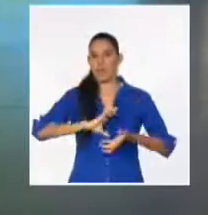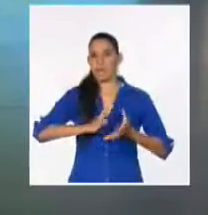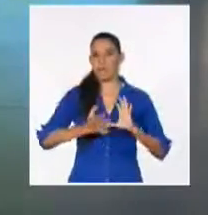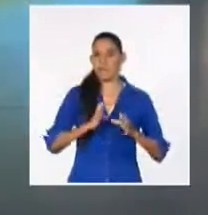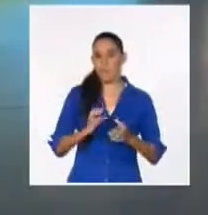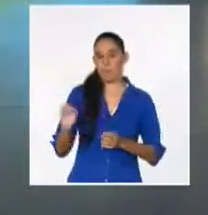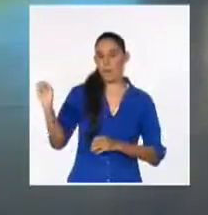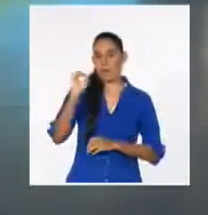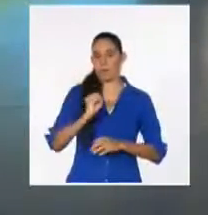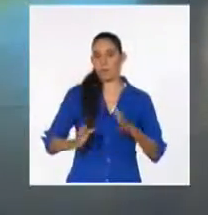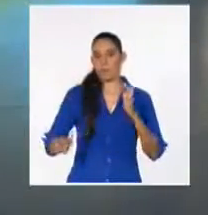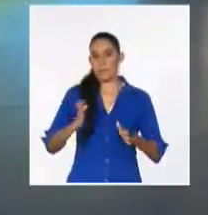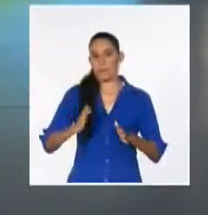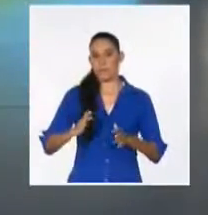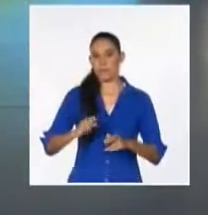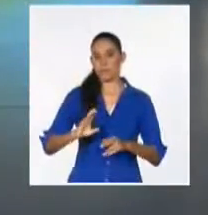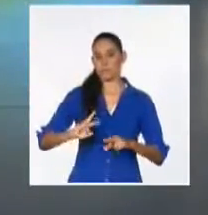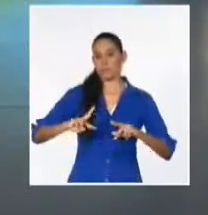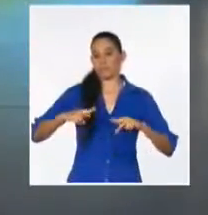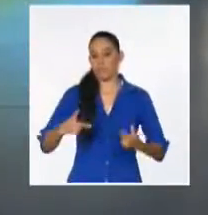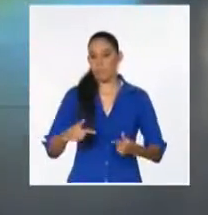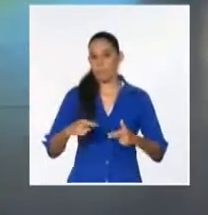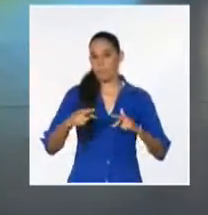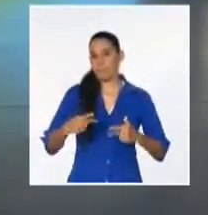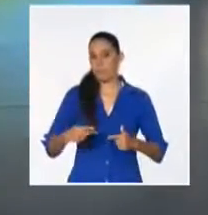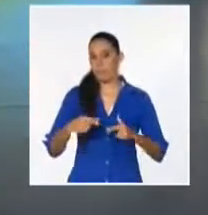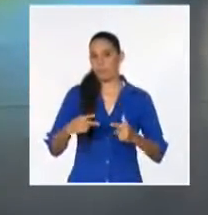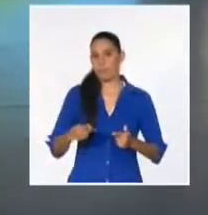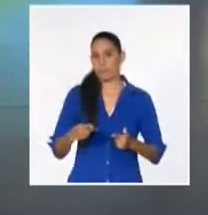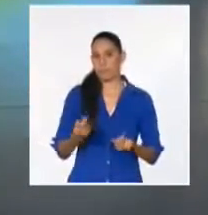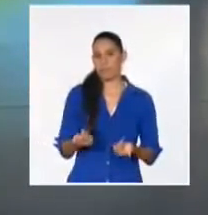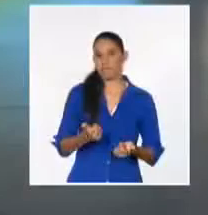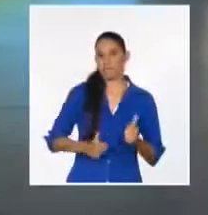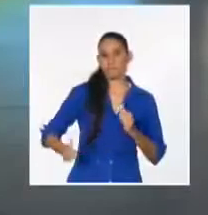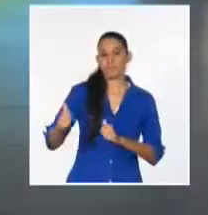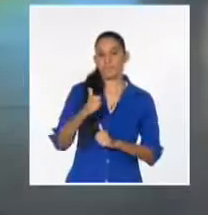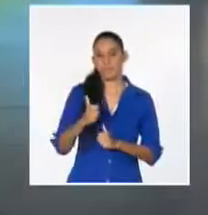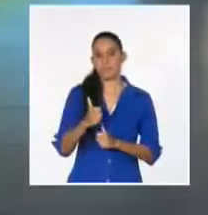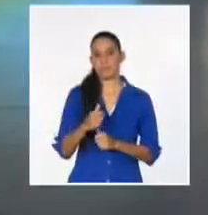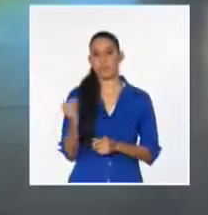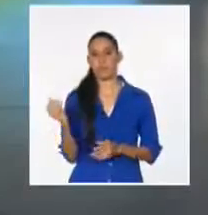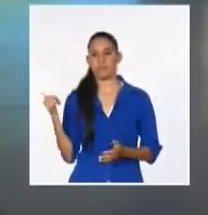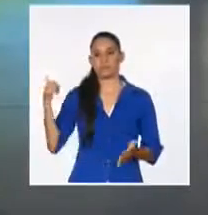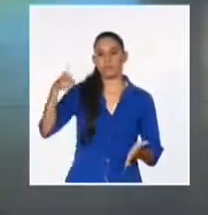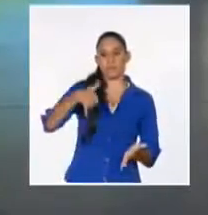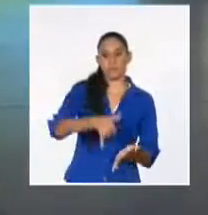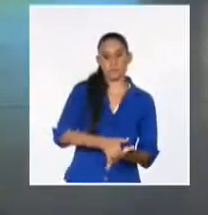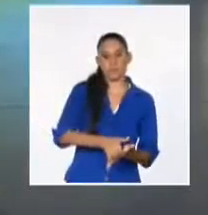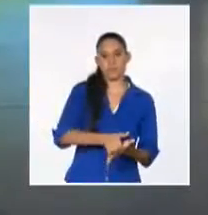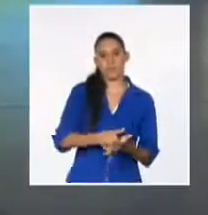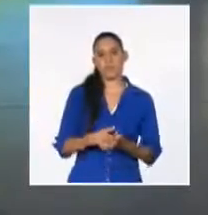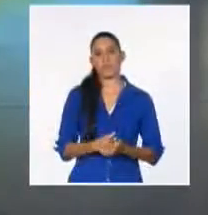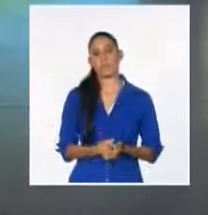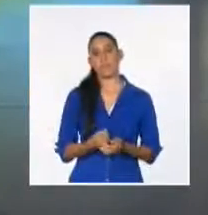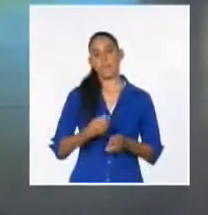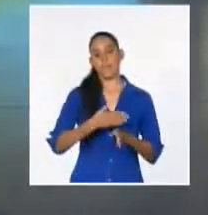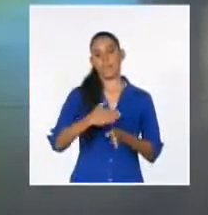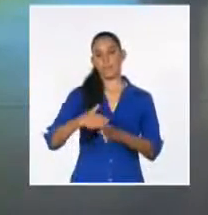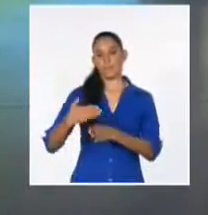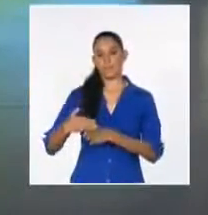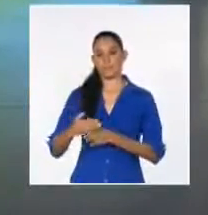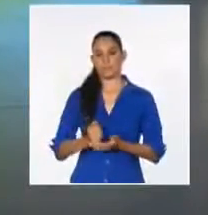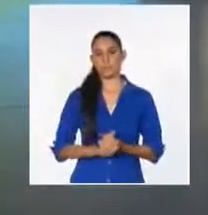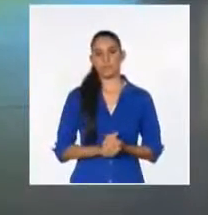lleve a segundas páginas, pues el presidente ucraniano Volodymyr Zelensky llegó hoy sorpresivamente a la sede de la OTAN en Bruselas. En